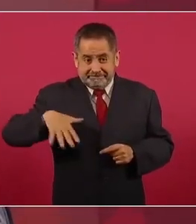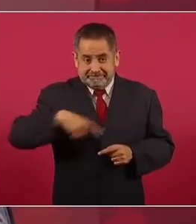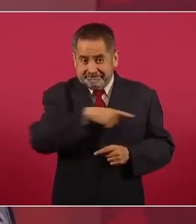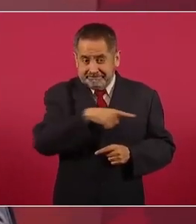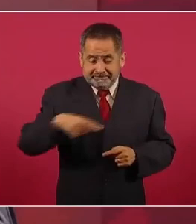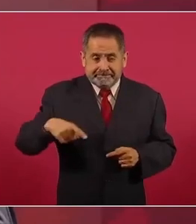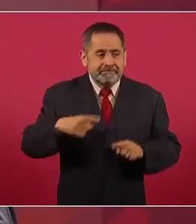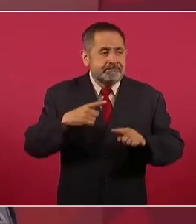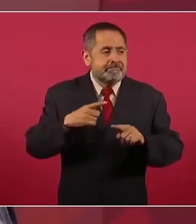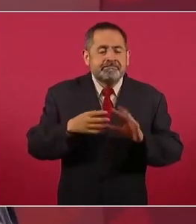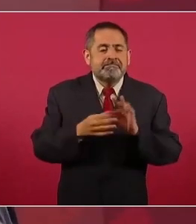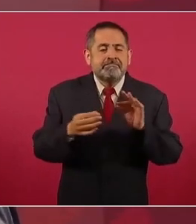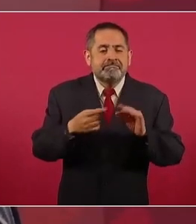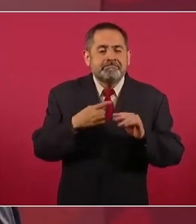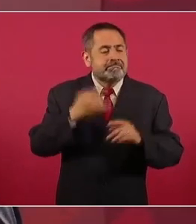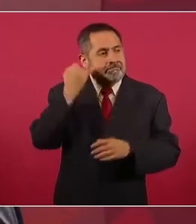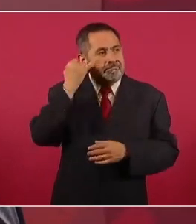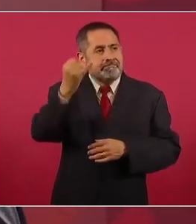a partir